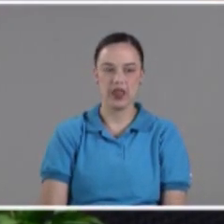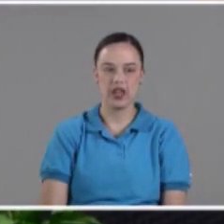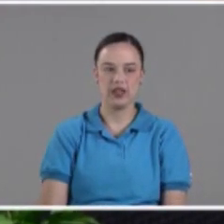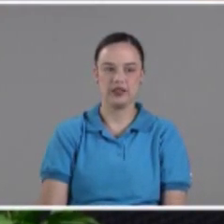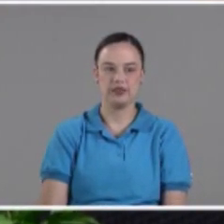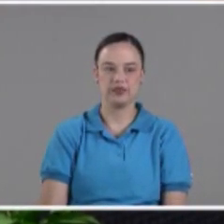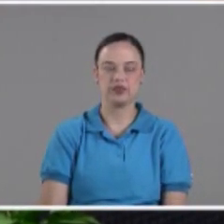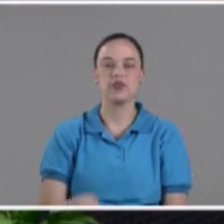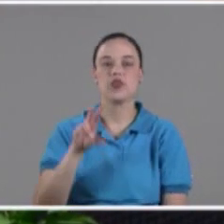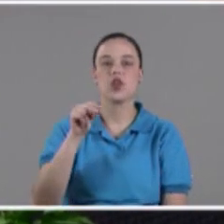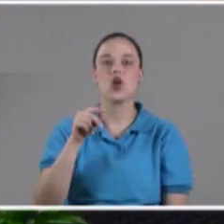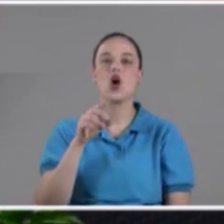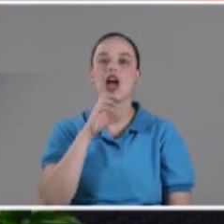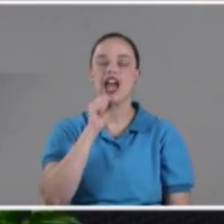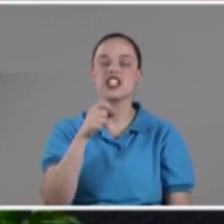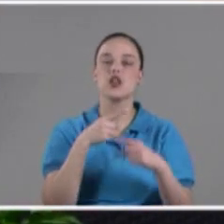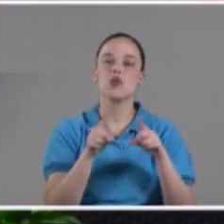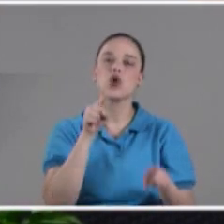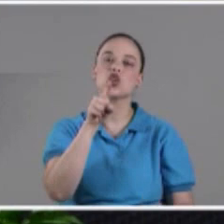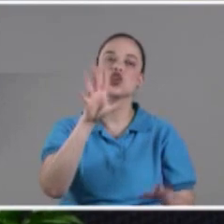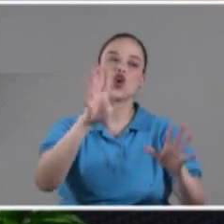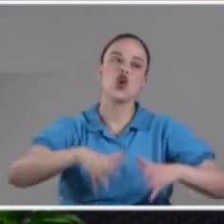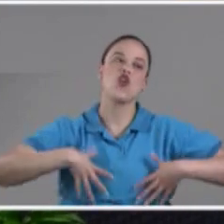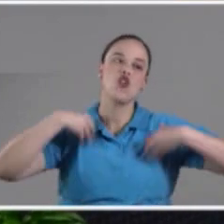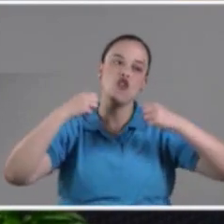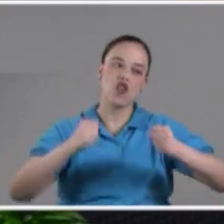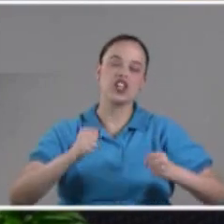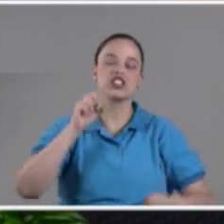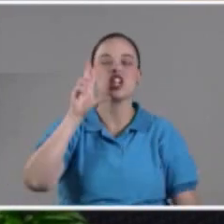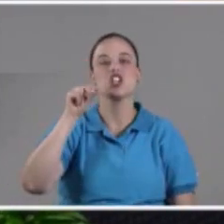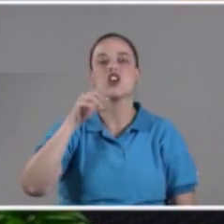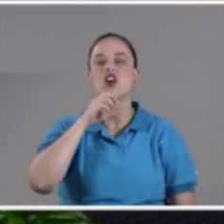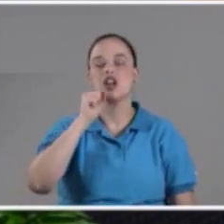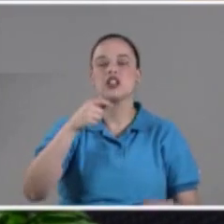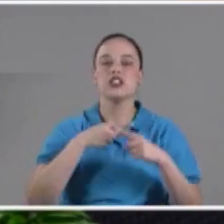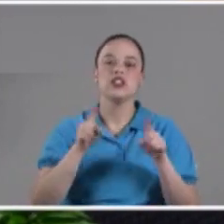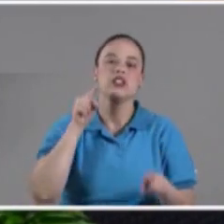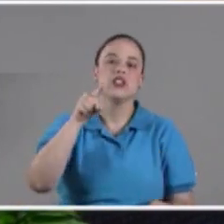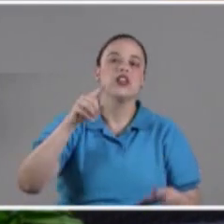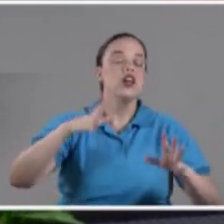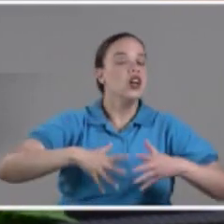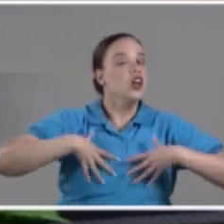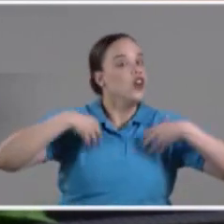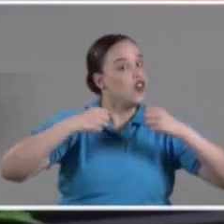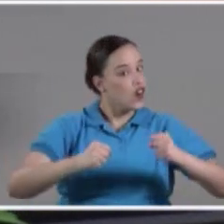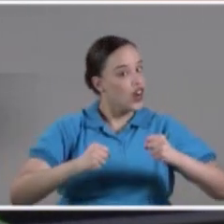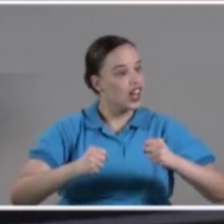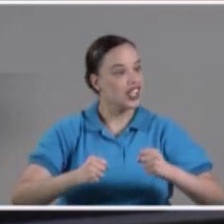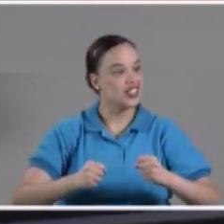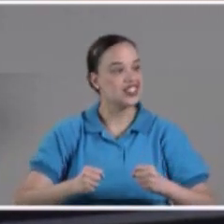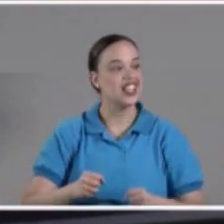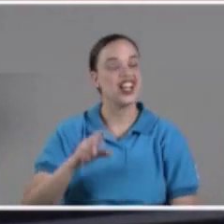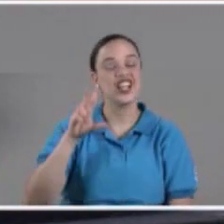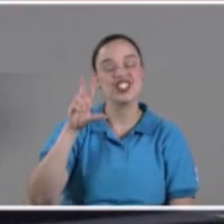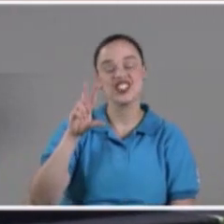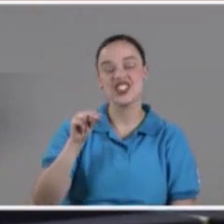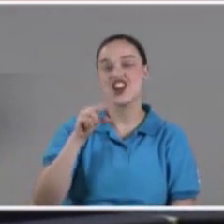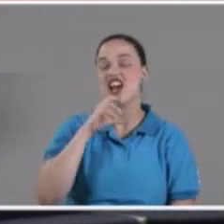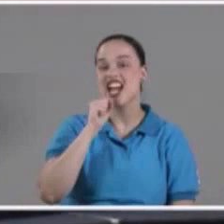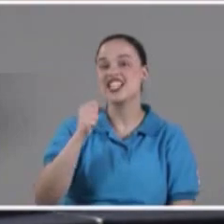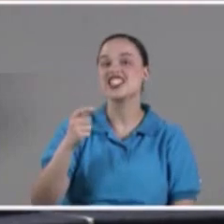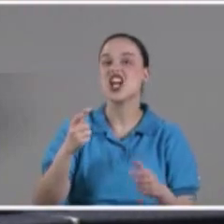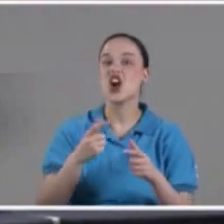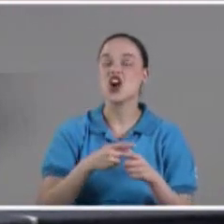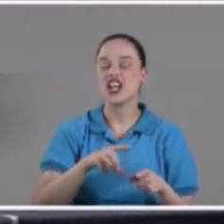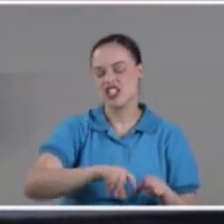no es por tu fuerza Dile al hermano que tienes a la par tuya no es por tu fuerza no es por tu fuerza no es con espada no es con ejército